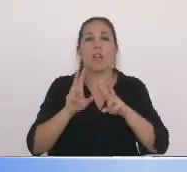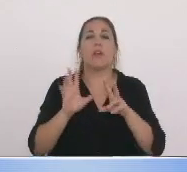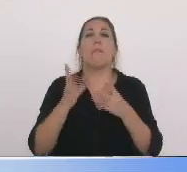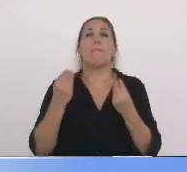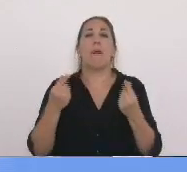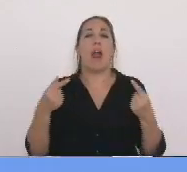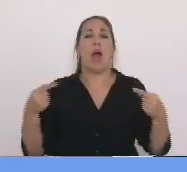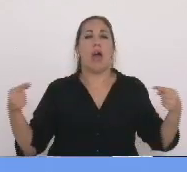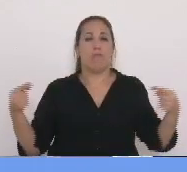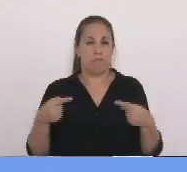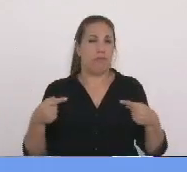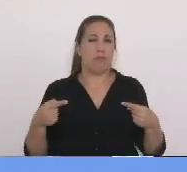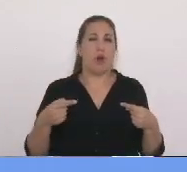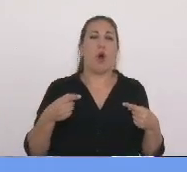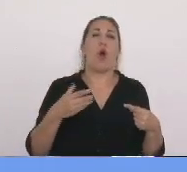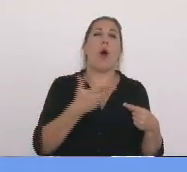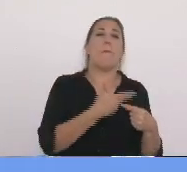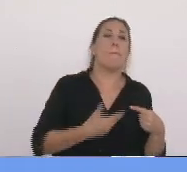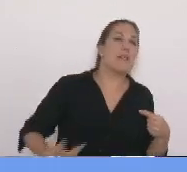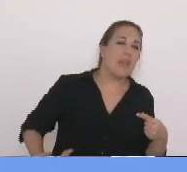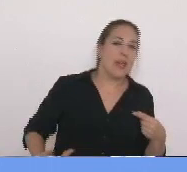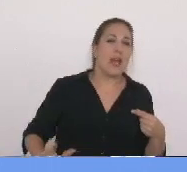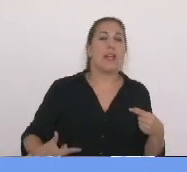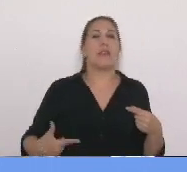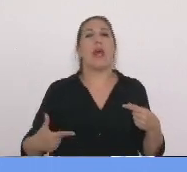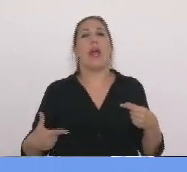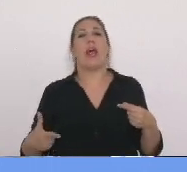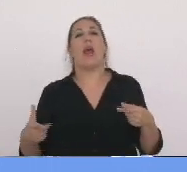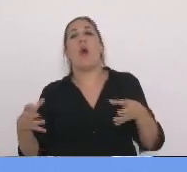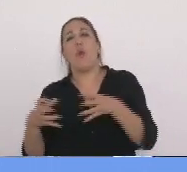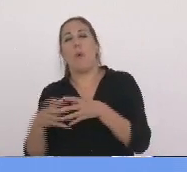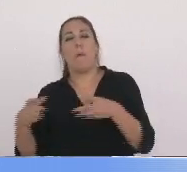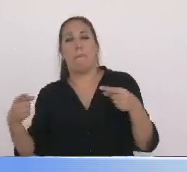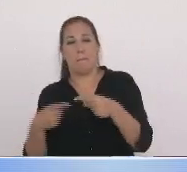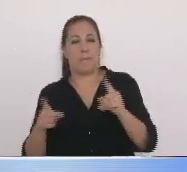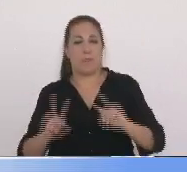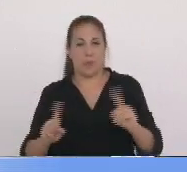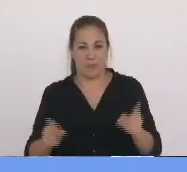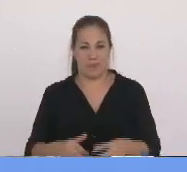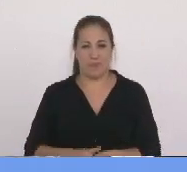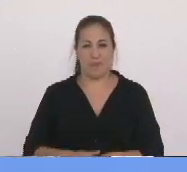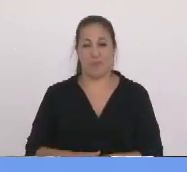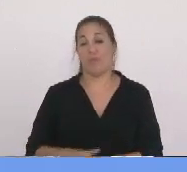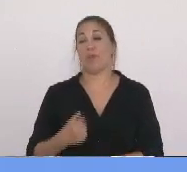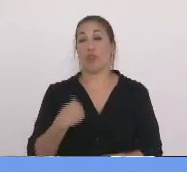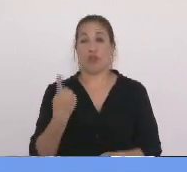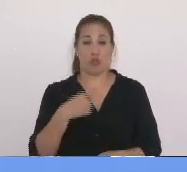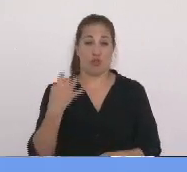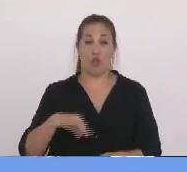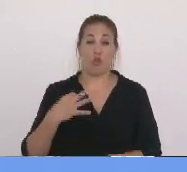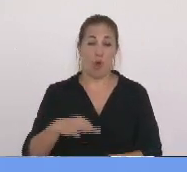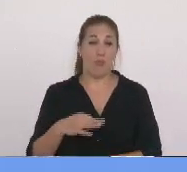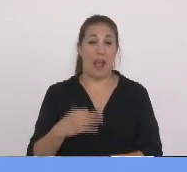del oficialismo y en todo caso de la primera minoría y es nuestro deber como hacedores de las leyes del